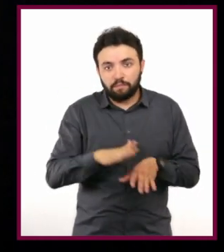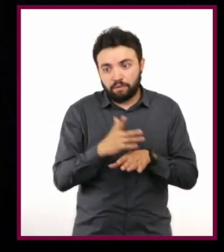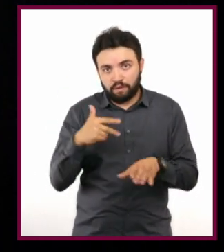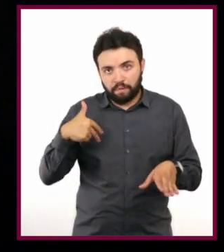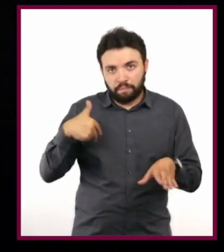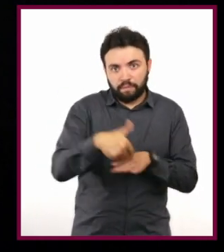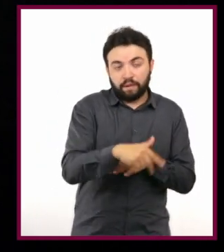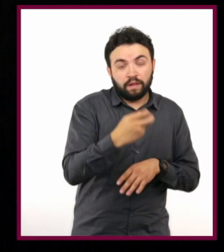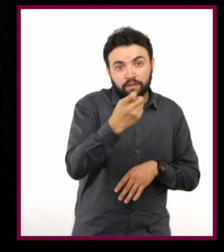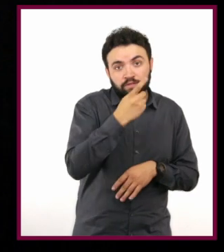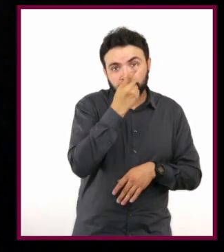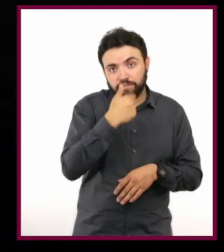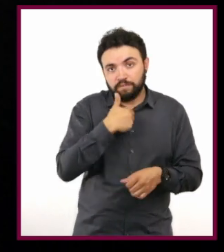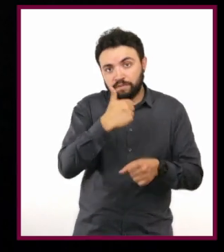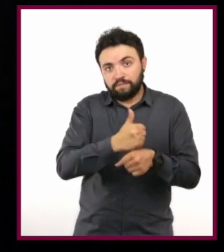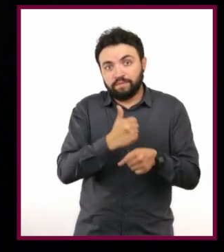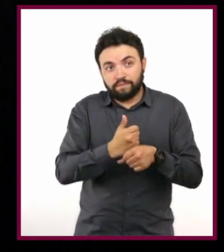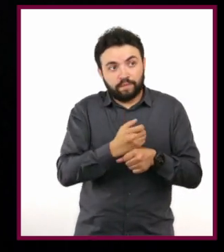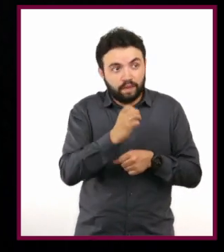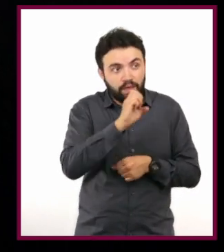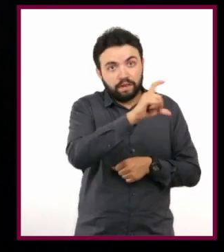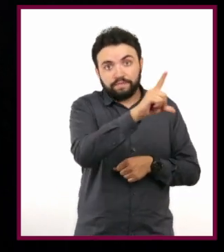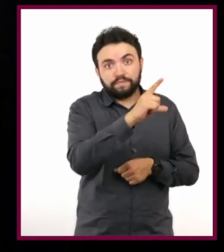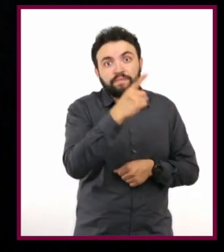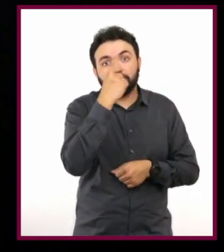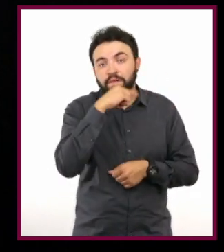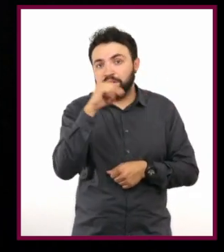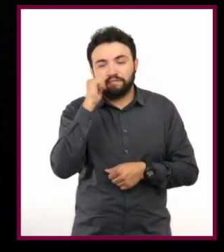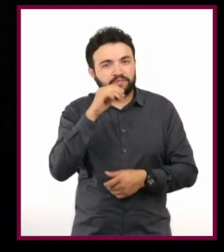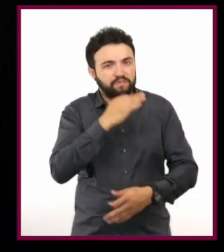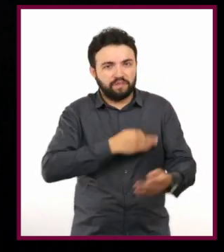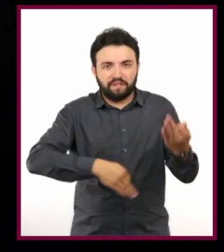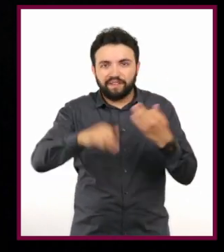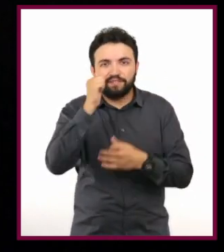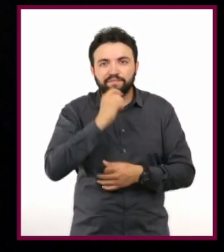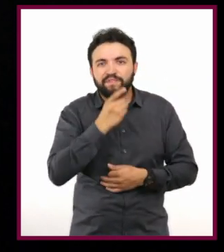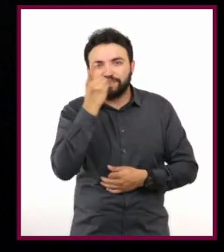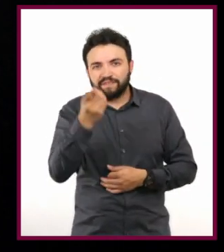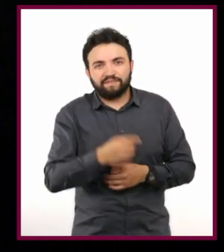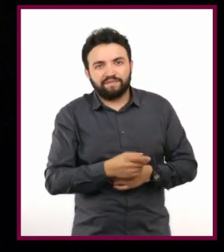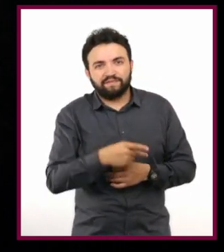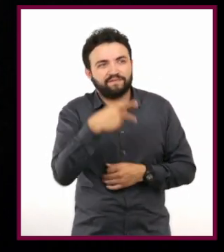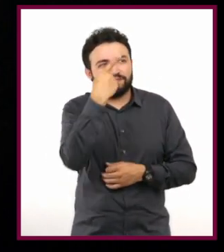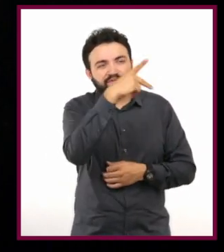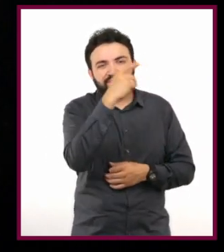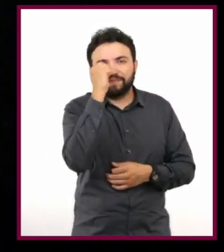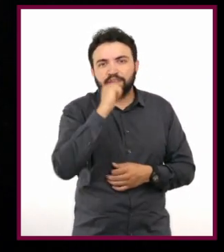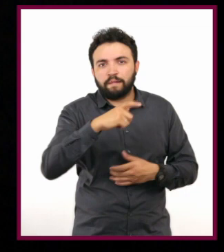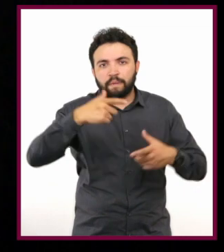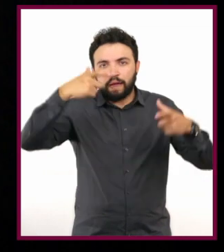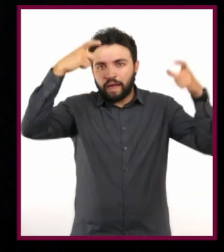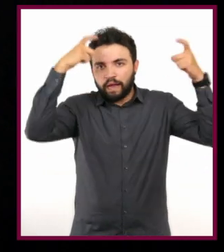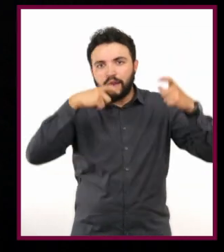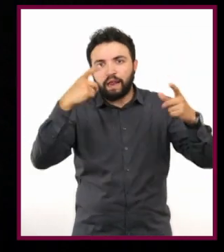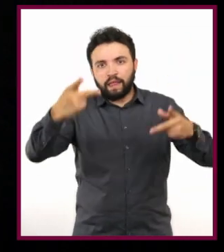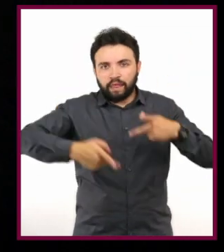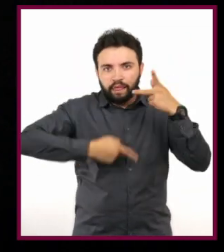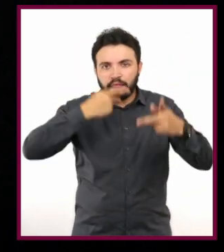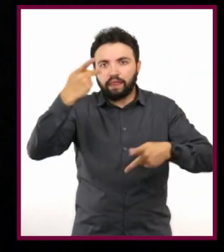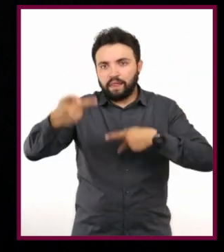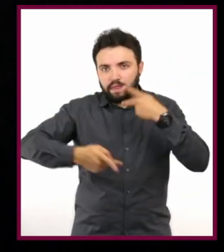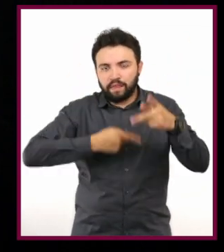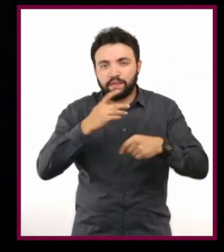Bueno, eso dice mi abuelo. Y es que él, para todo tiene un dicho. Es el rey de los refranes. Por